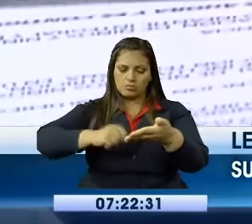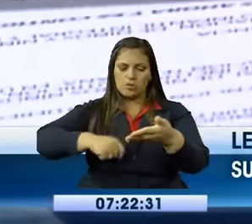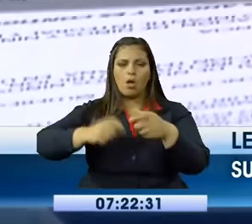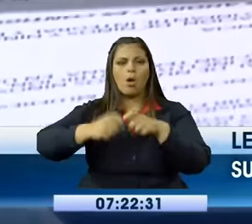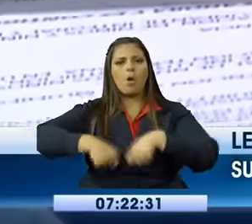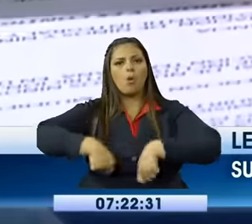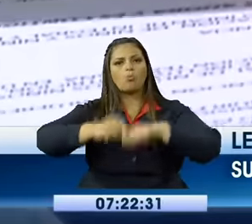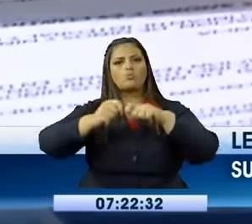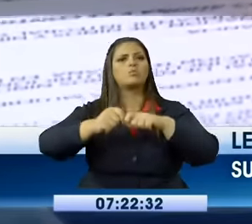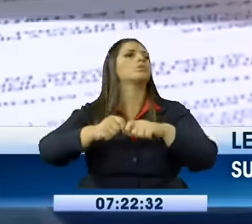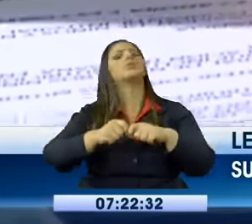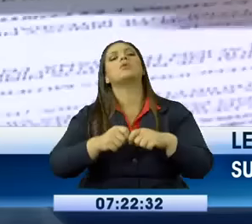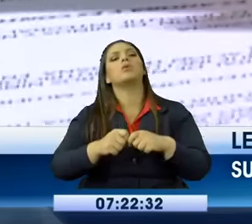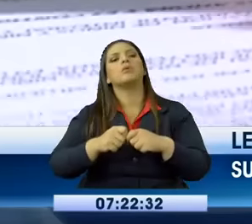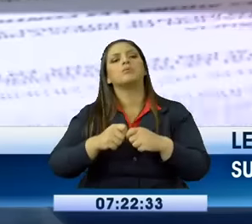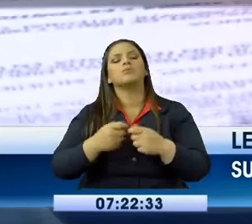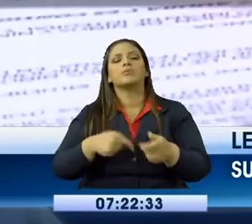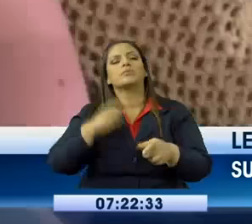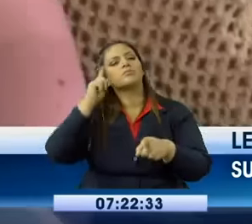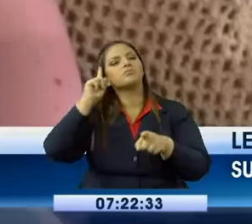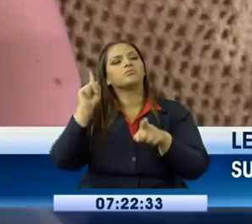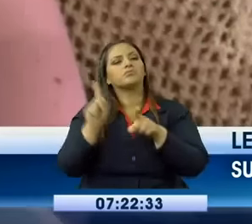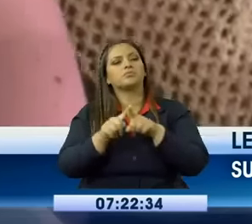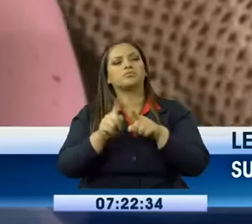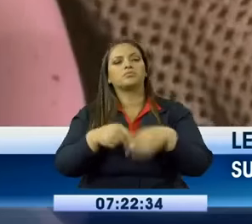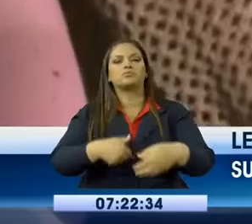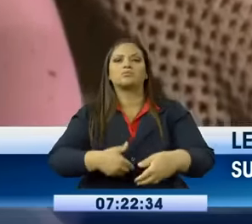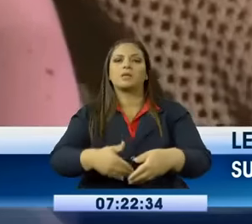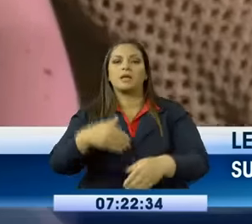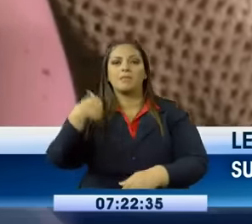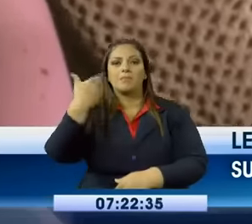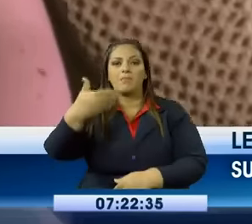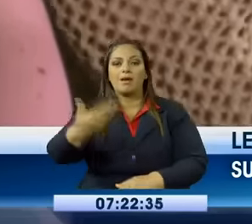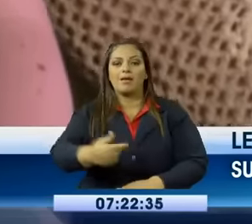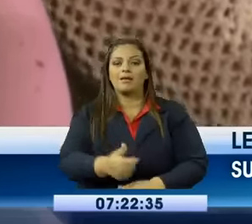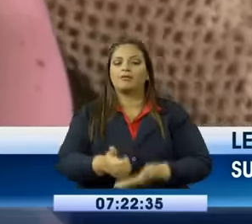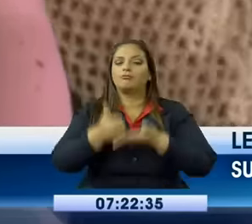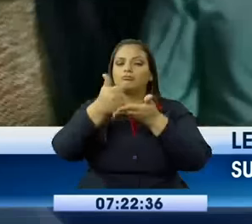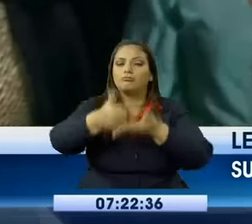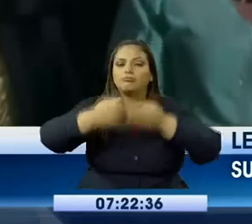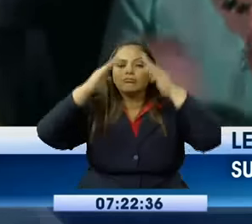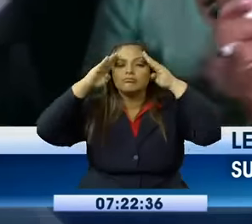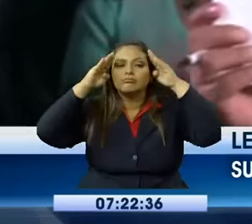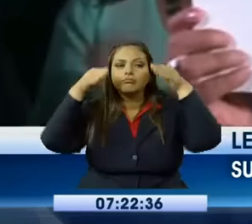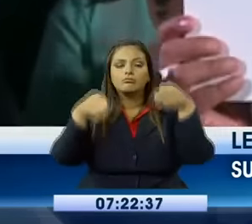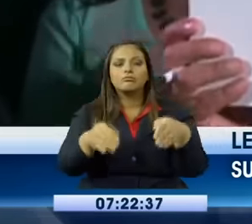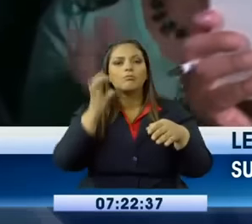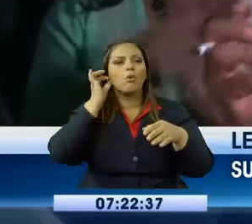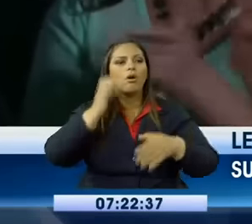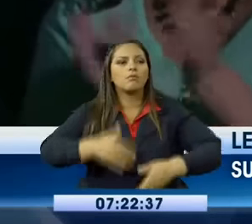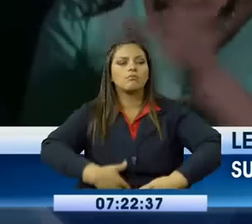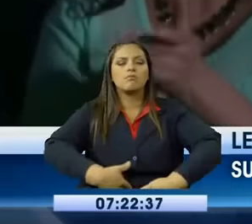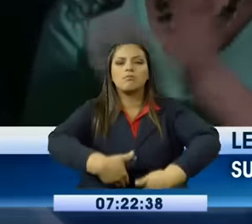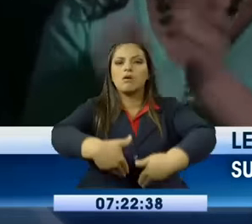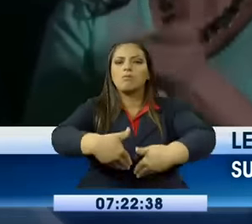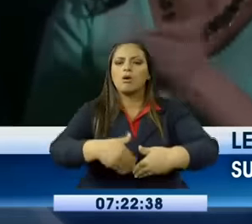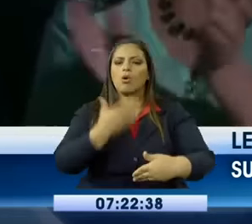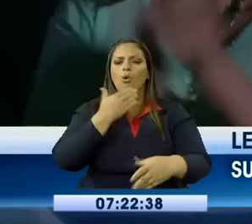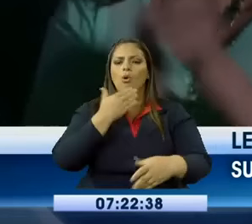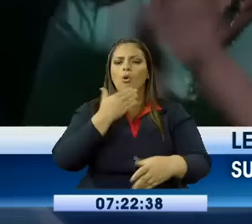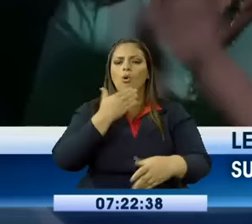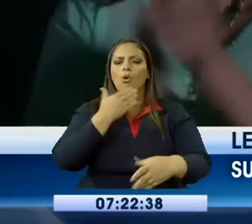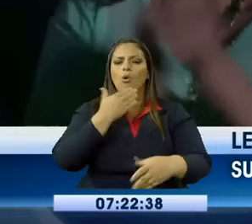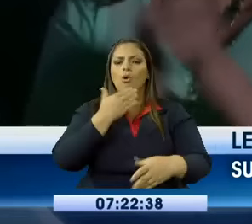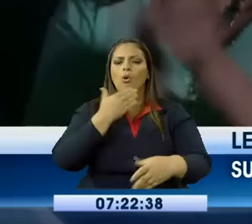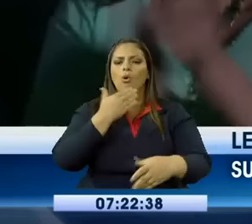pretende brindar la atención necesaria en las etapas de concepción y hasta después del nacimiento del bebé para prevenir discapacidades. Con la atención